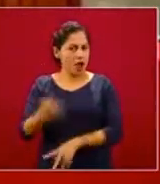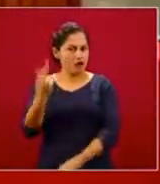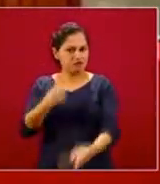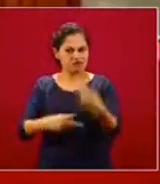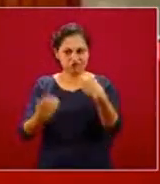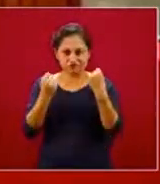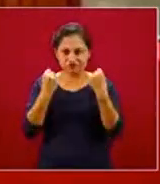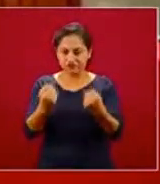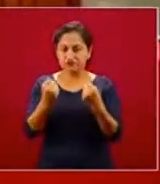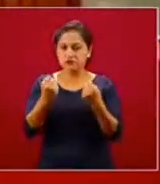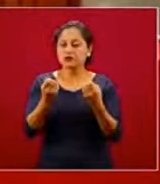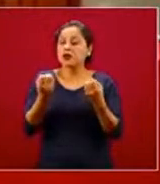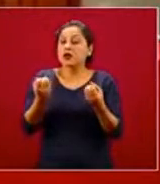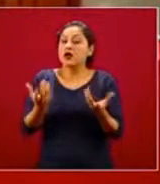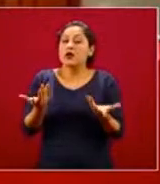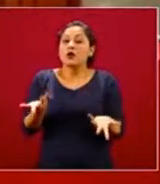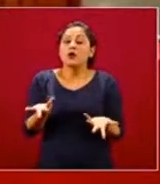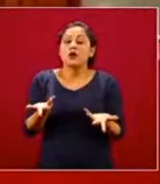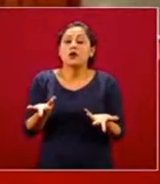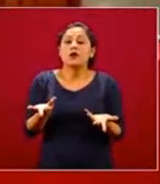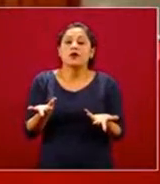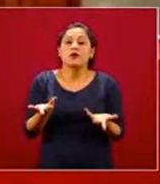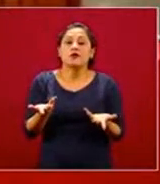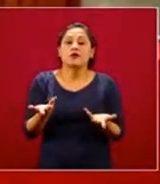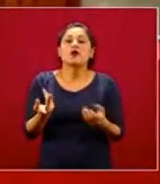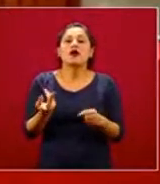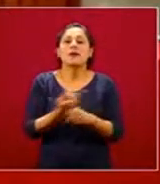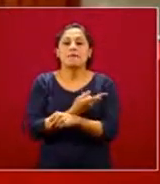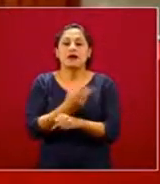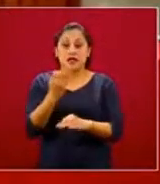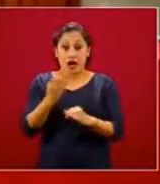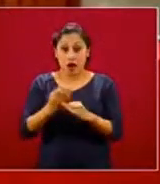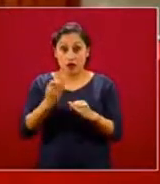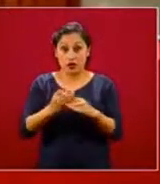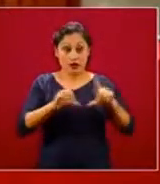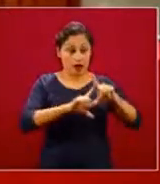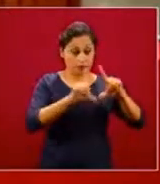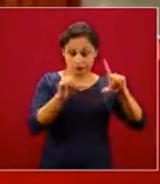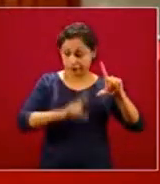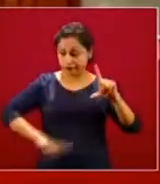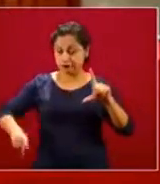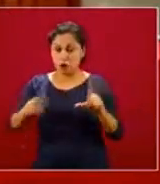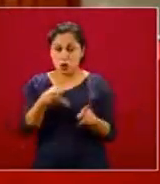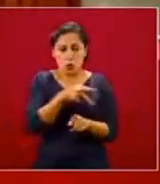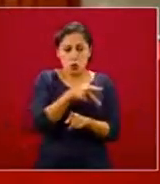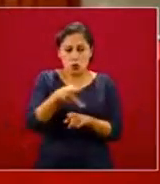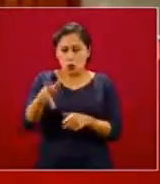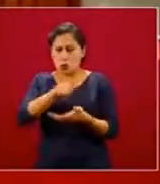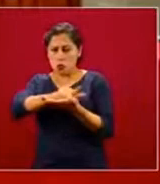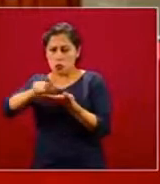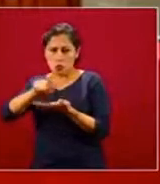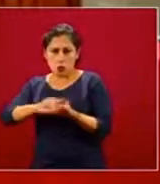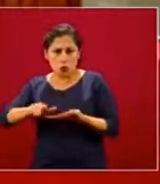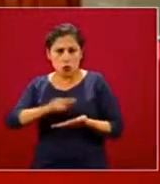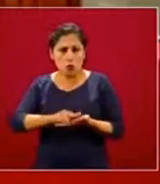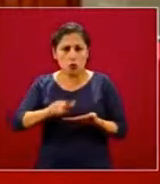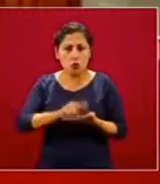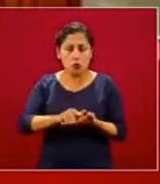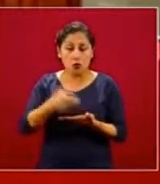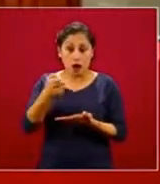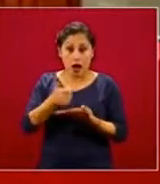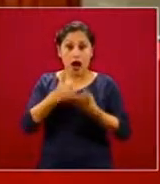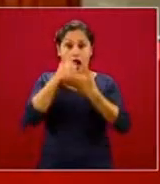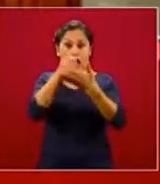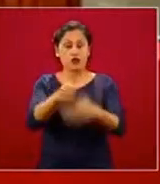también por esta cuestión de So are we going to sanitización que ha see tenido el país, dengue esto fever también hitting puede ayudar a harder que in se Mexico mitigue la because presencia of de esta